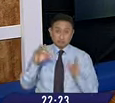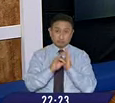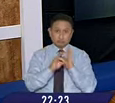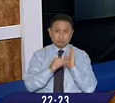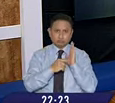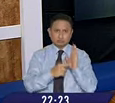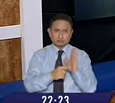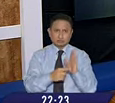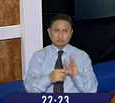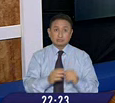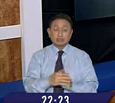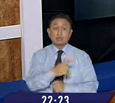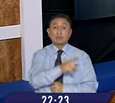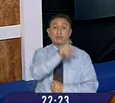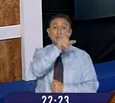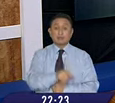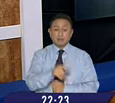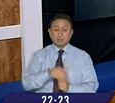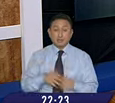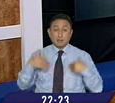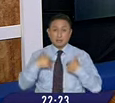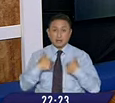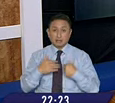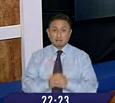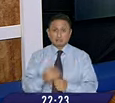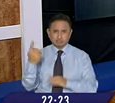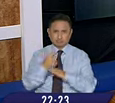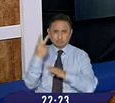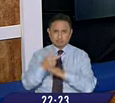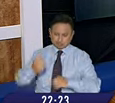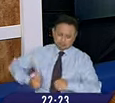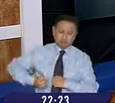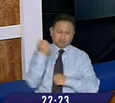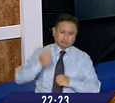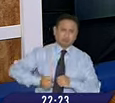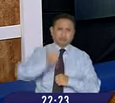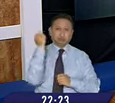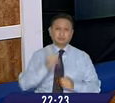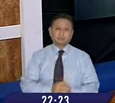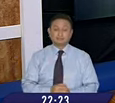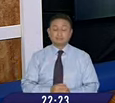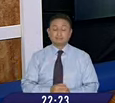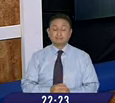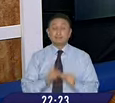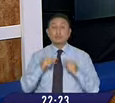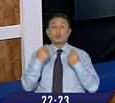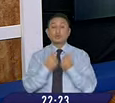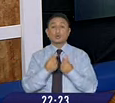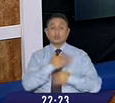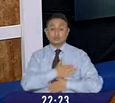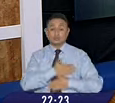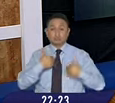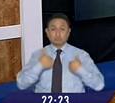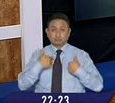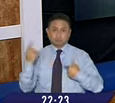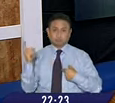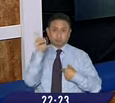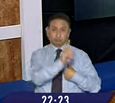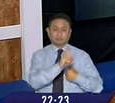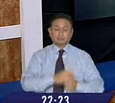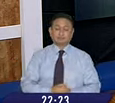sociales se observó cómo un ciudadano golpeó al perro en reiteradas ocasiones. La unidad de bienestar animal tomó